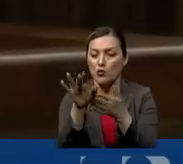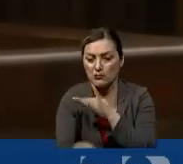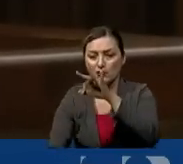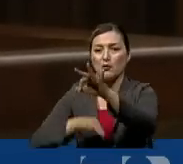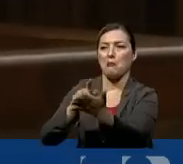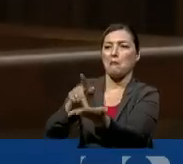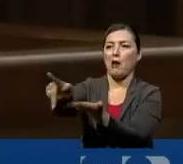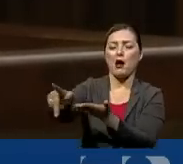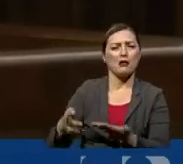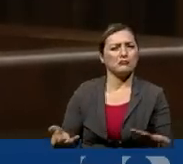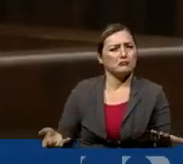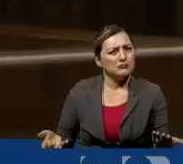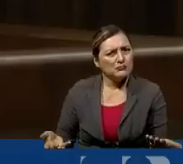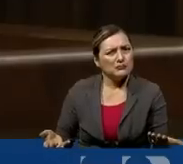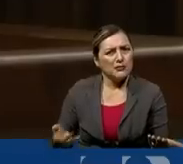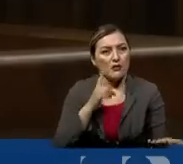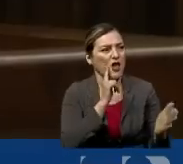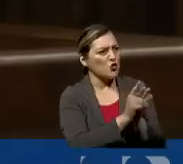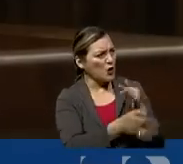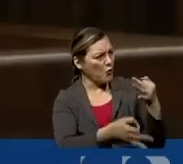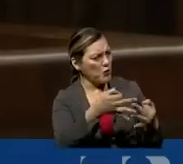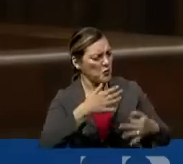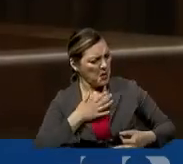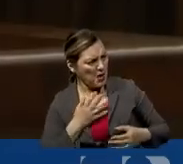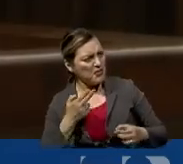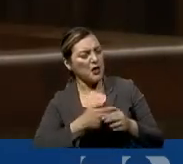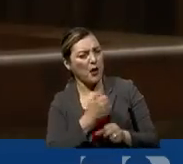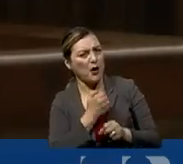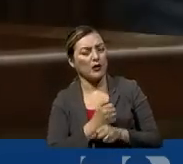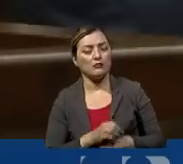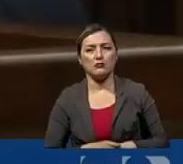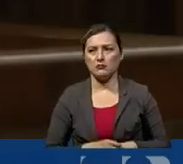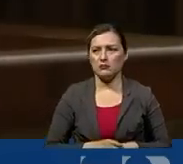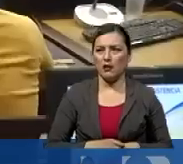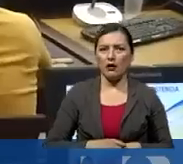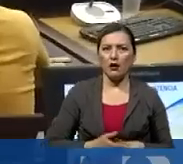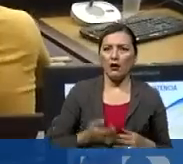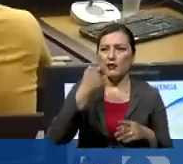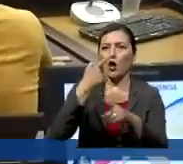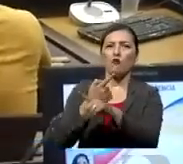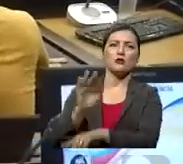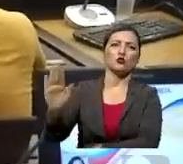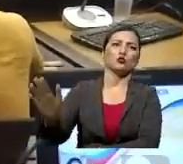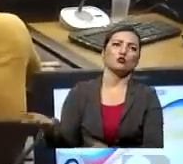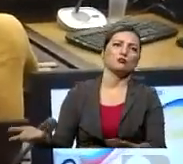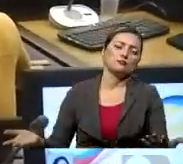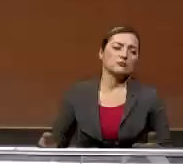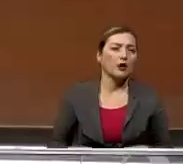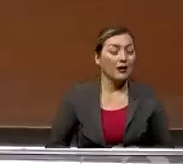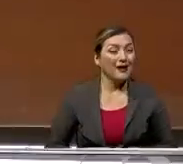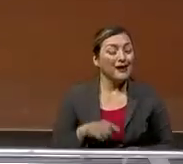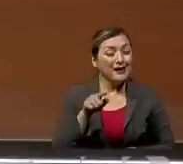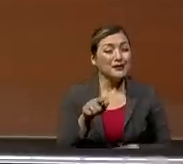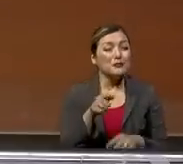no respondían a los intereses de ese momento del Consejo de la Judicatura. En el primer día de juicio defendieron